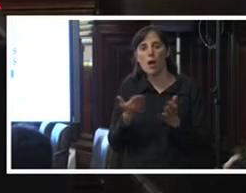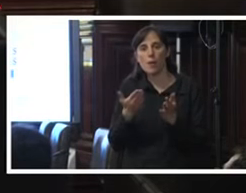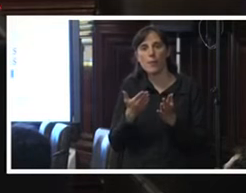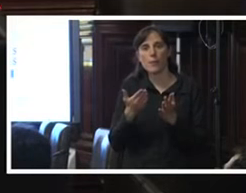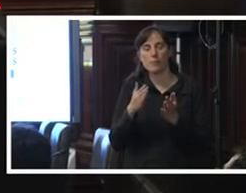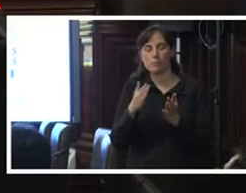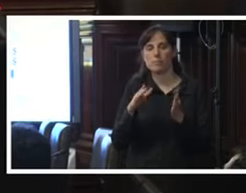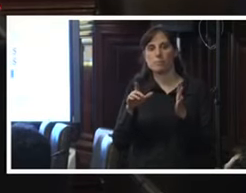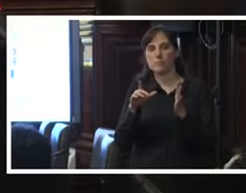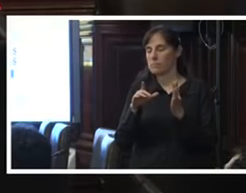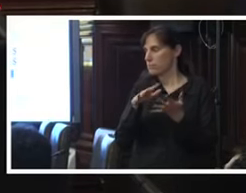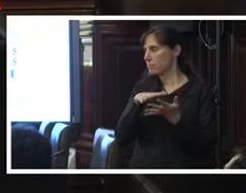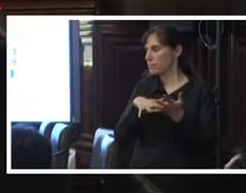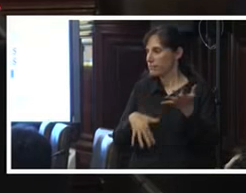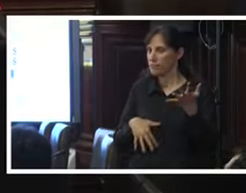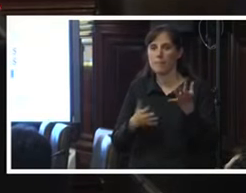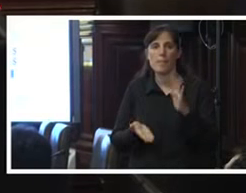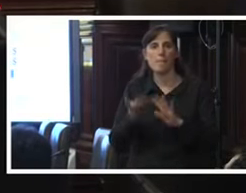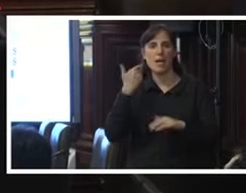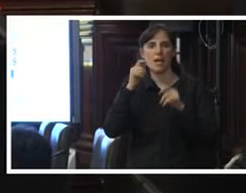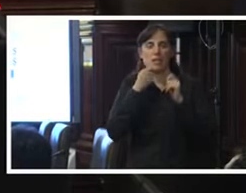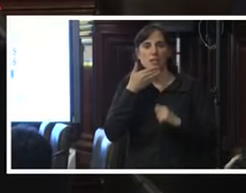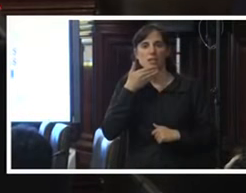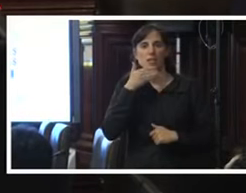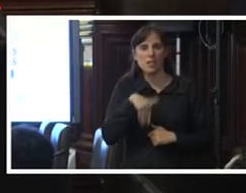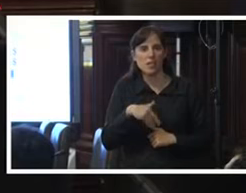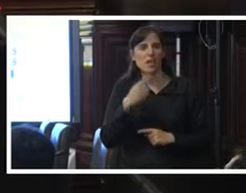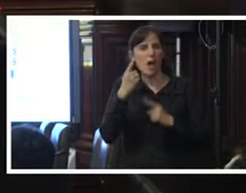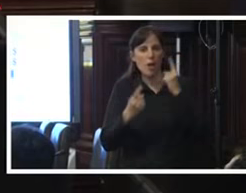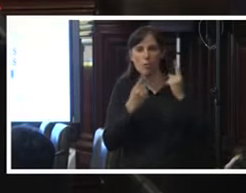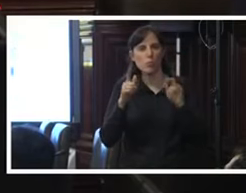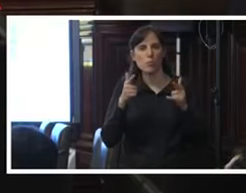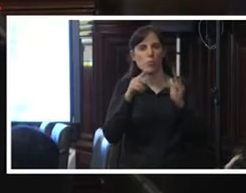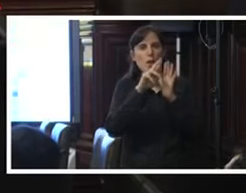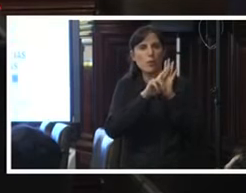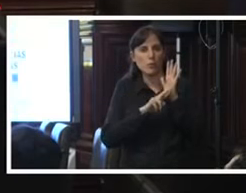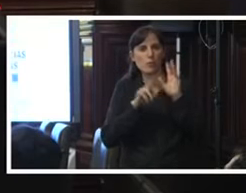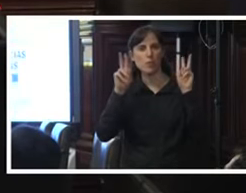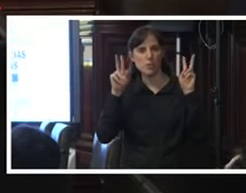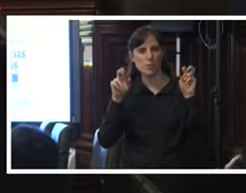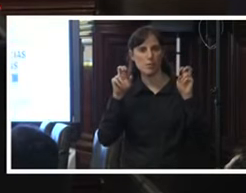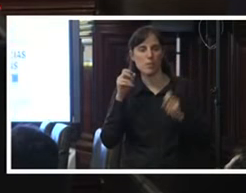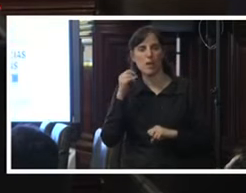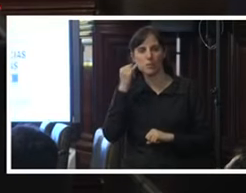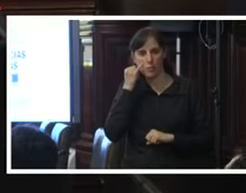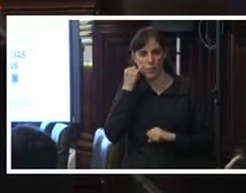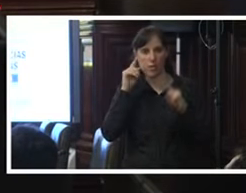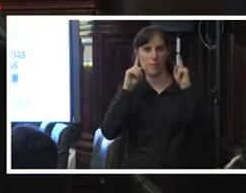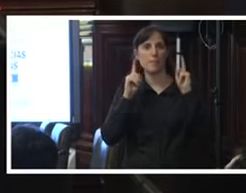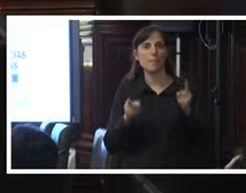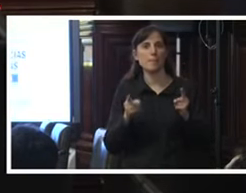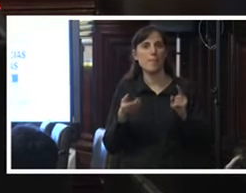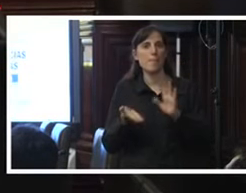patologizante que prevalecía hacia la comprensión de las expresiones no normativas de la sexualidad en este punto el